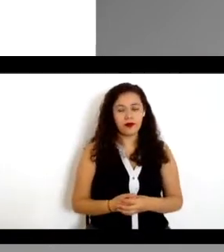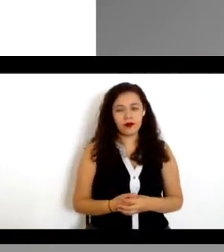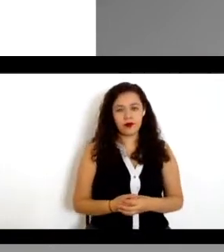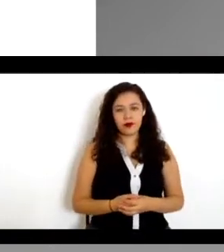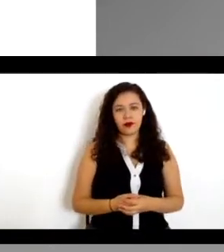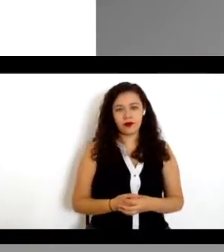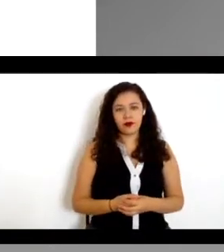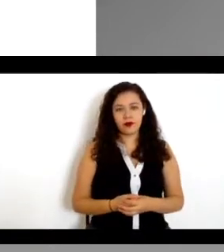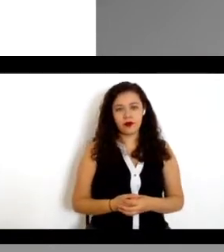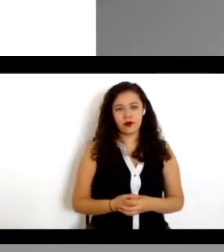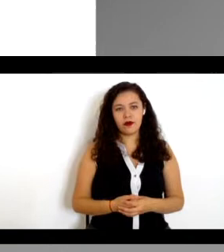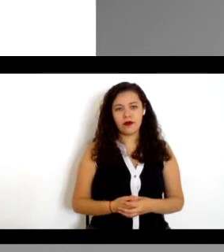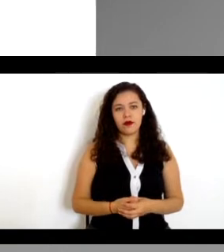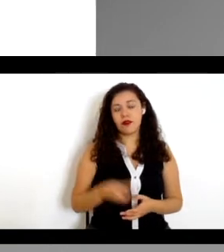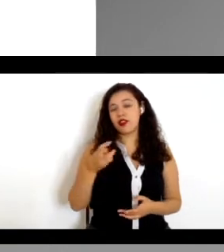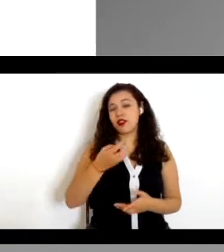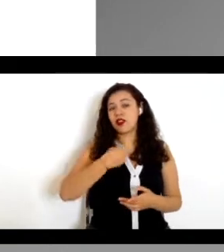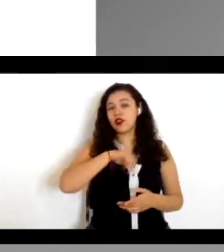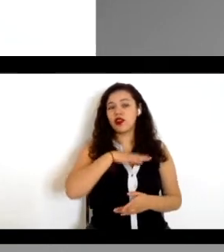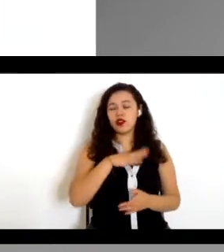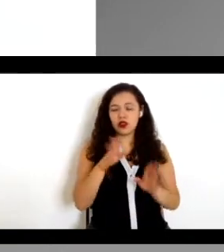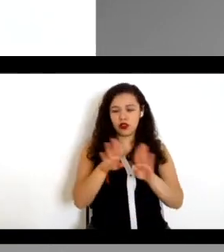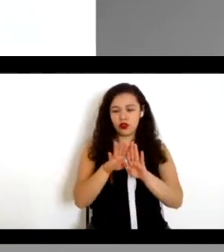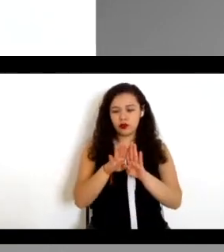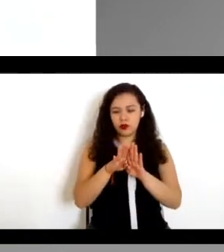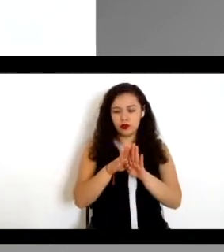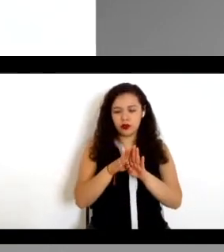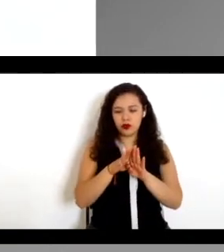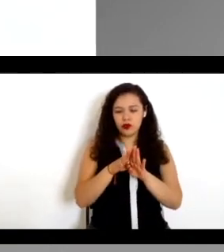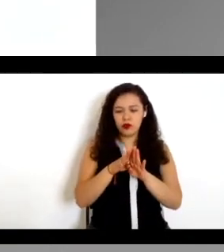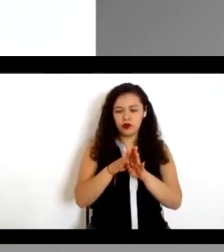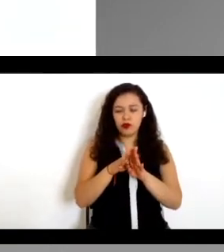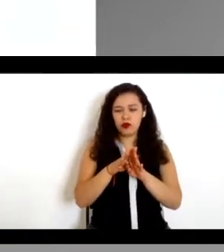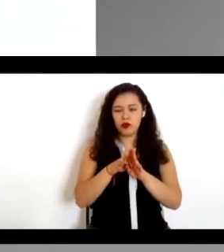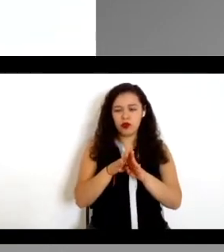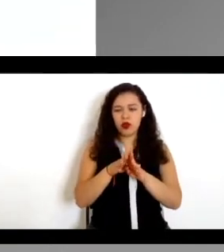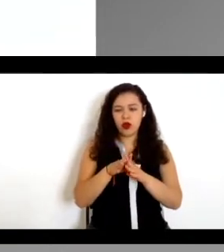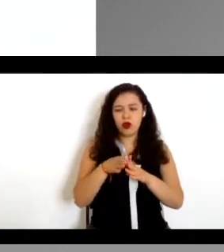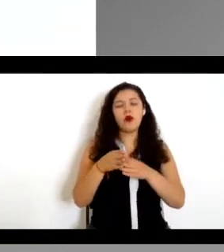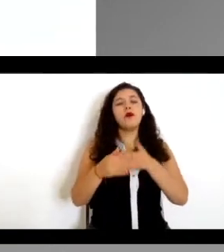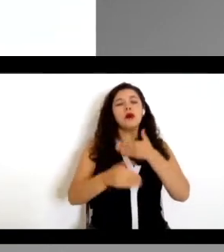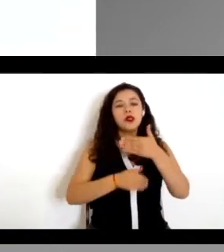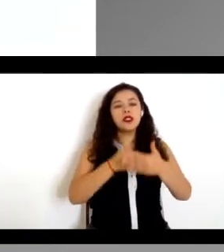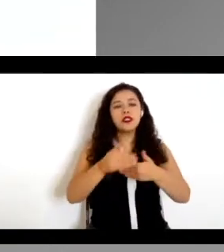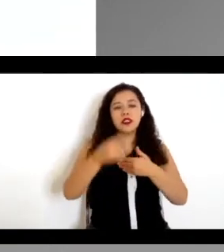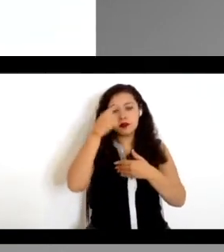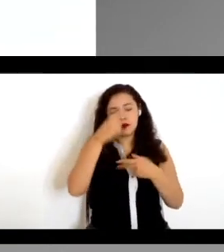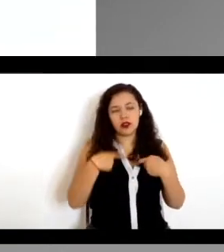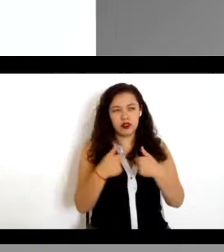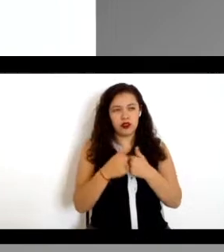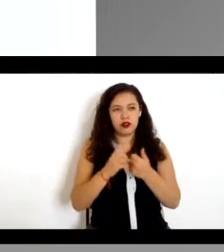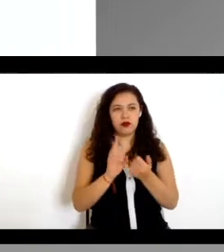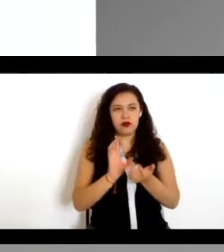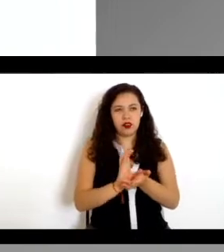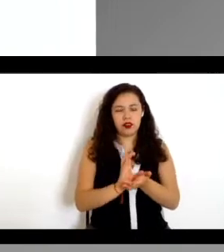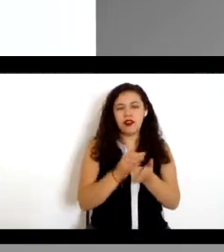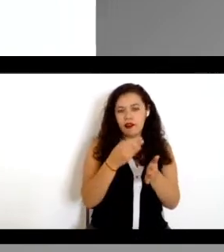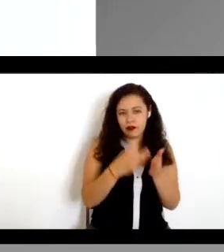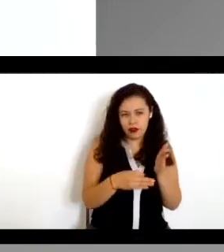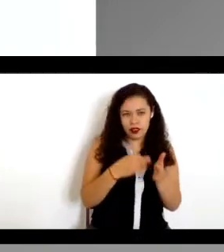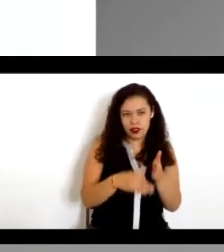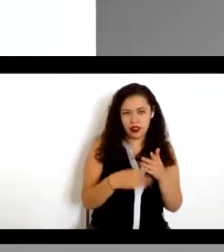hemos fluido nosotros como persona con discapacidad. ¿Qué es lo que debe de hacer en este